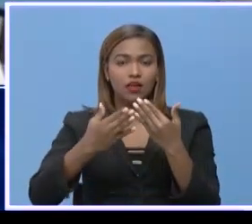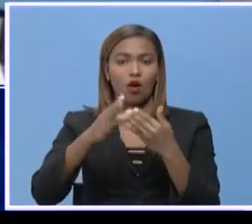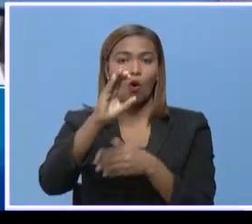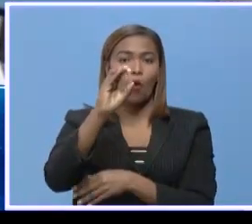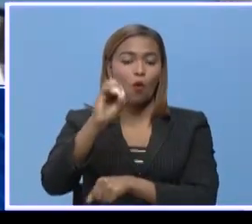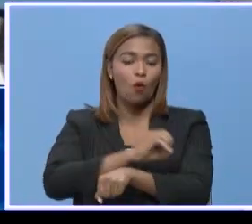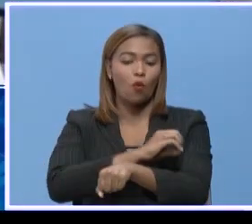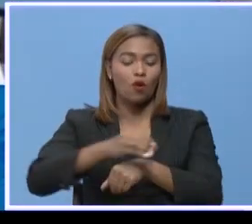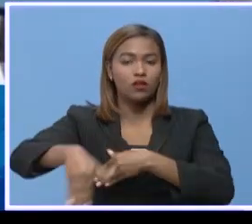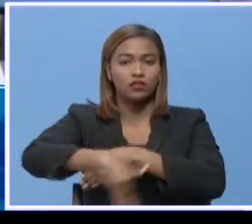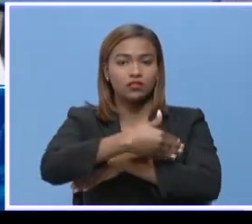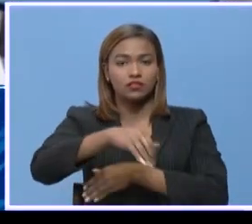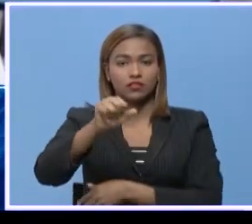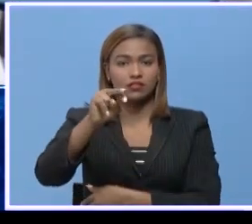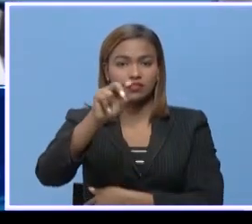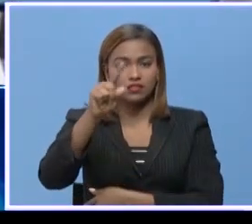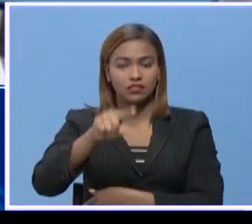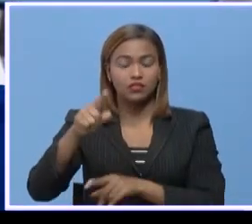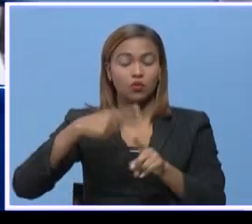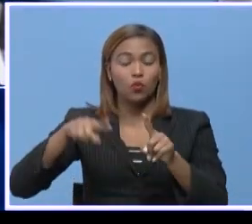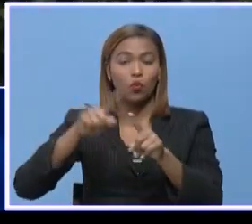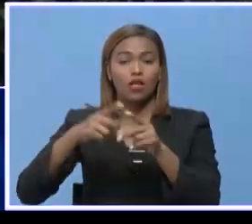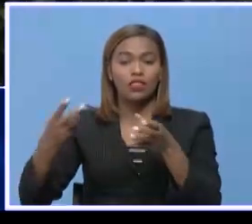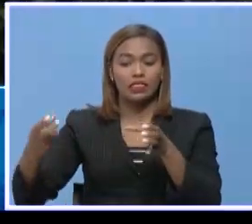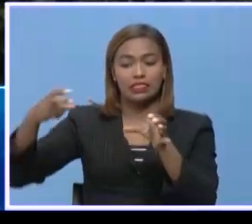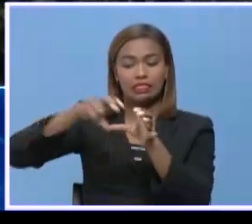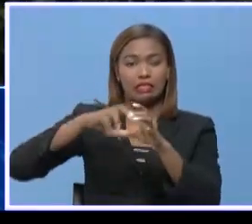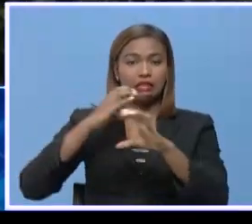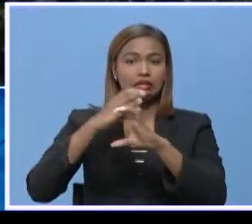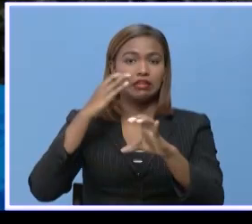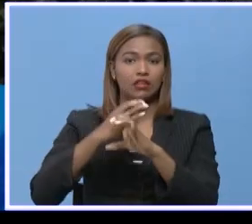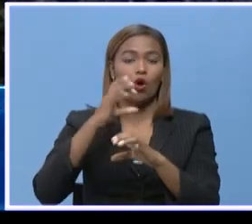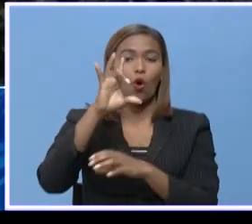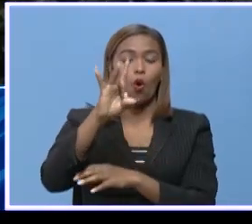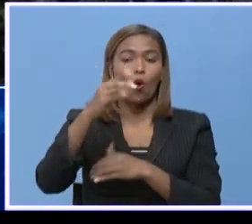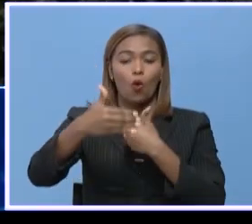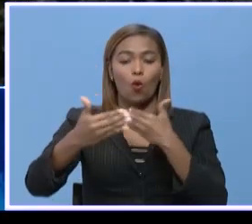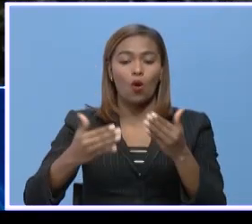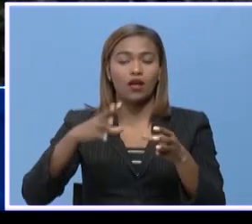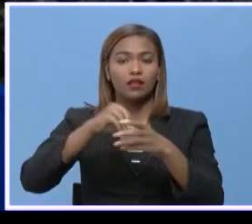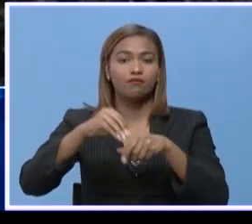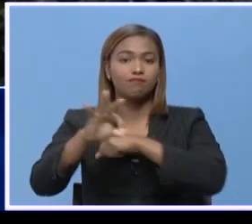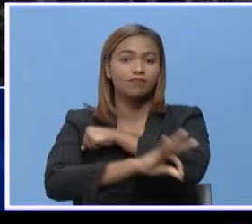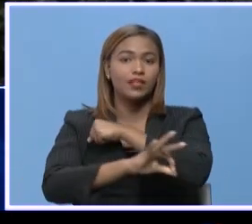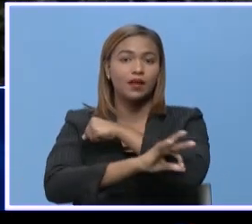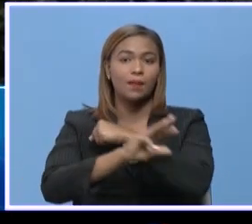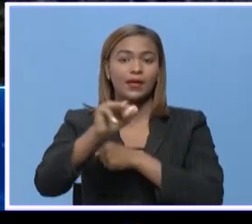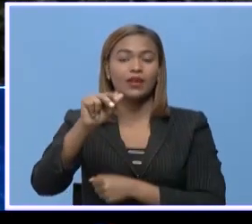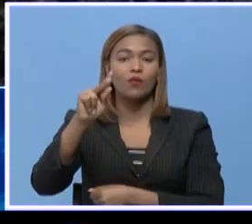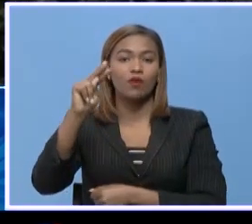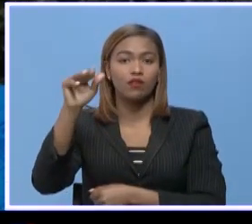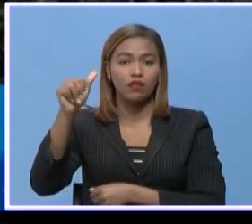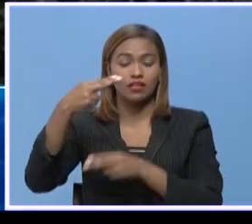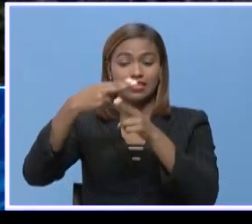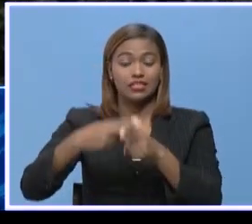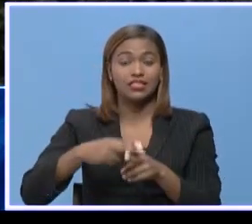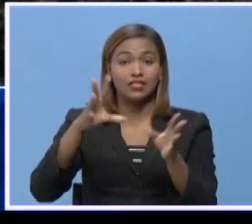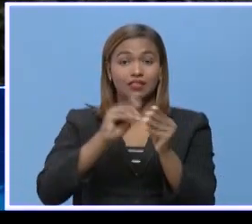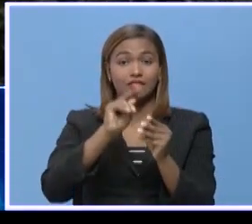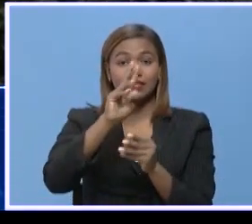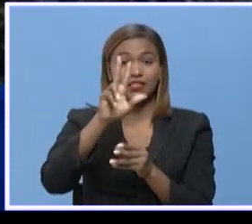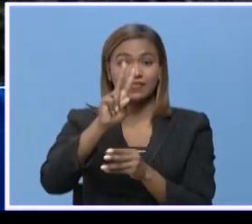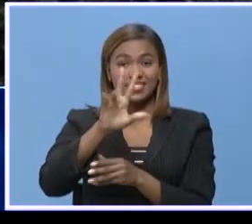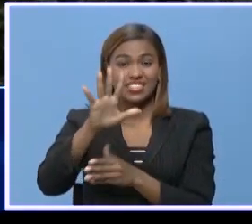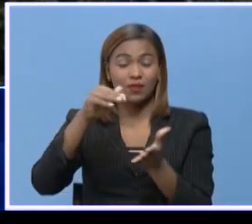Ocoa en la carretera Sánchez, cuando transportaba en un vehículo 8 pacas de presunta marihuana con un peso de